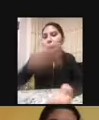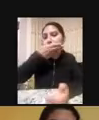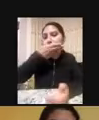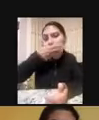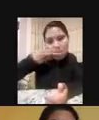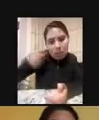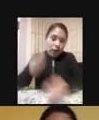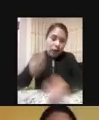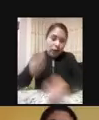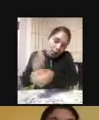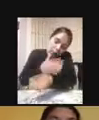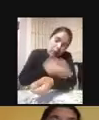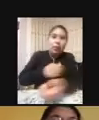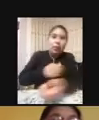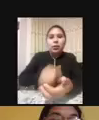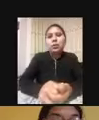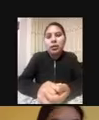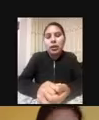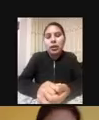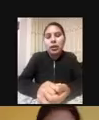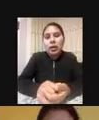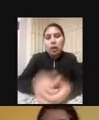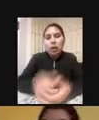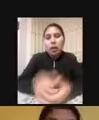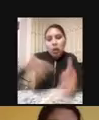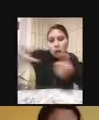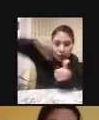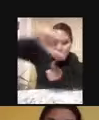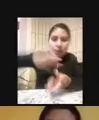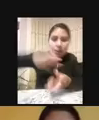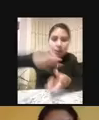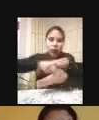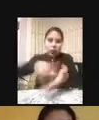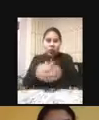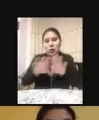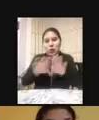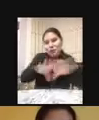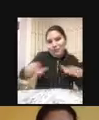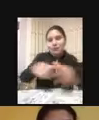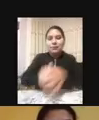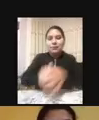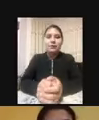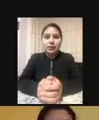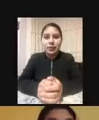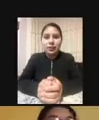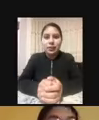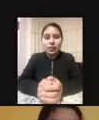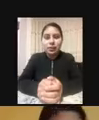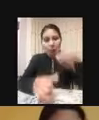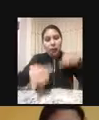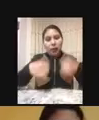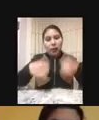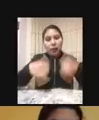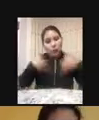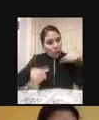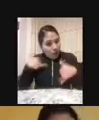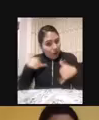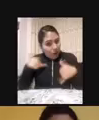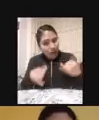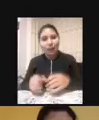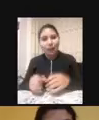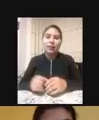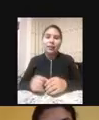forma que pueda establecer un juego. Psicomotricidad se encarga de establecer juegos en base a los movimientos